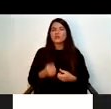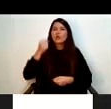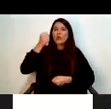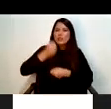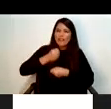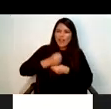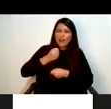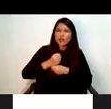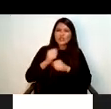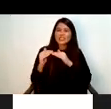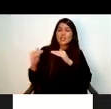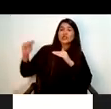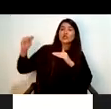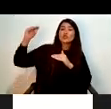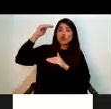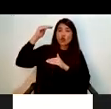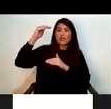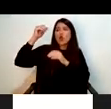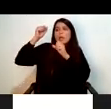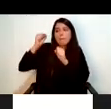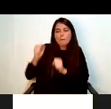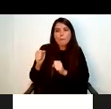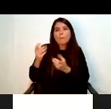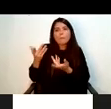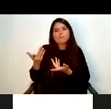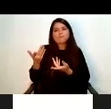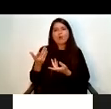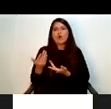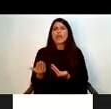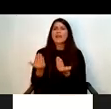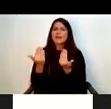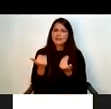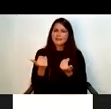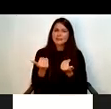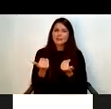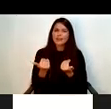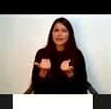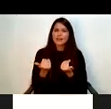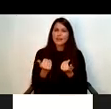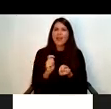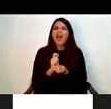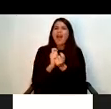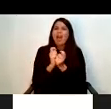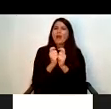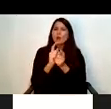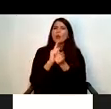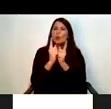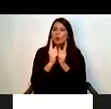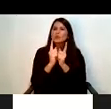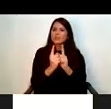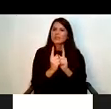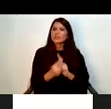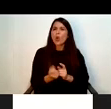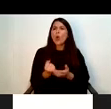que están por sobre sus capacidades o que necesitan de ciertos ajustes o, por ejemplo, una